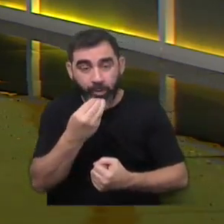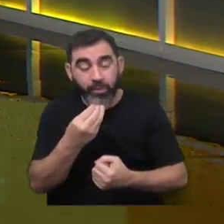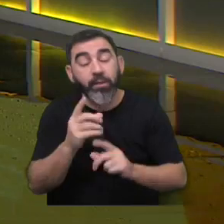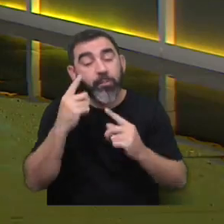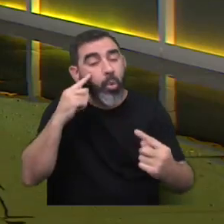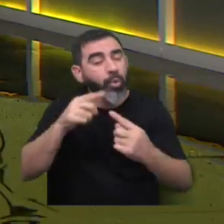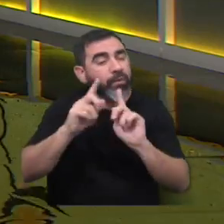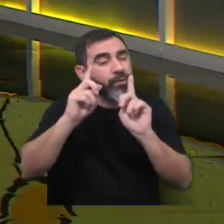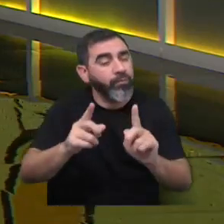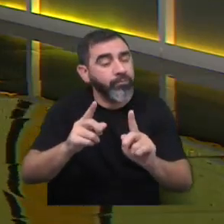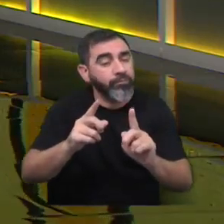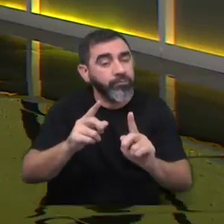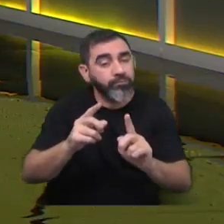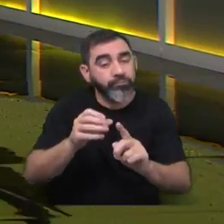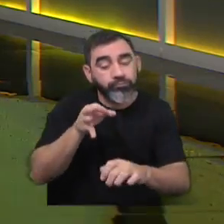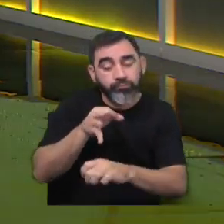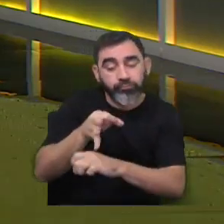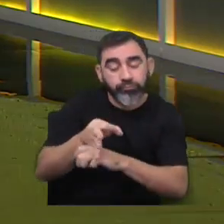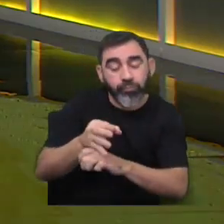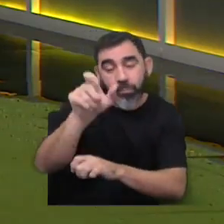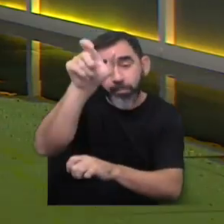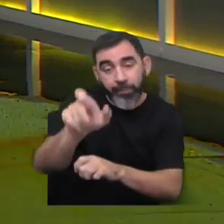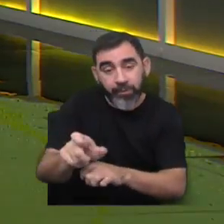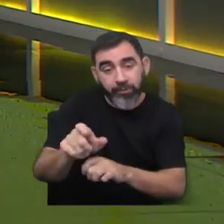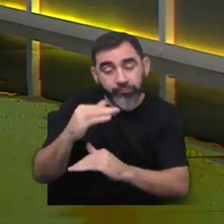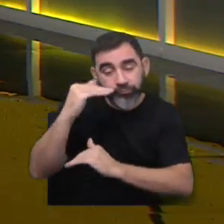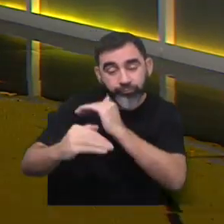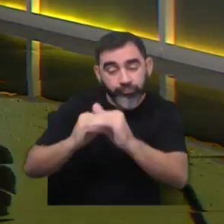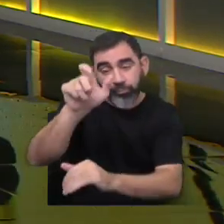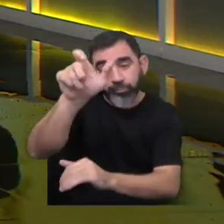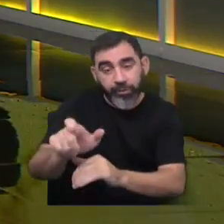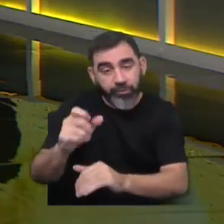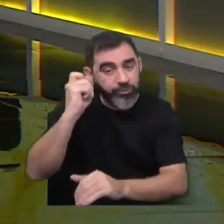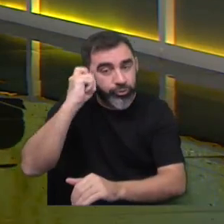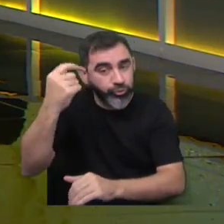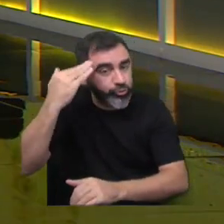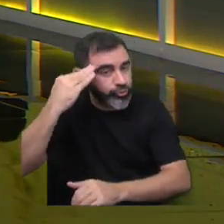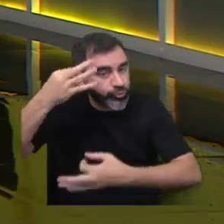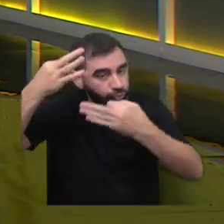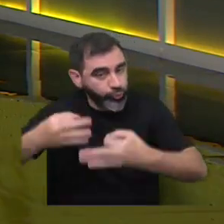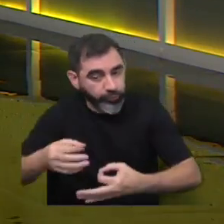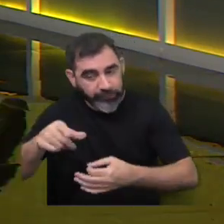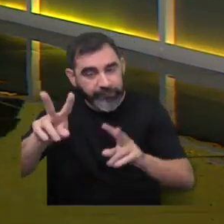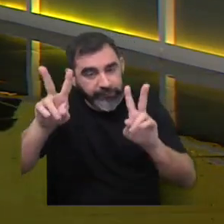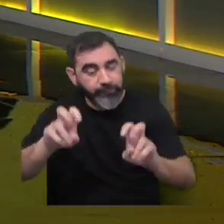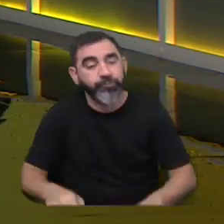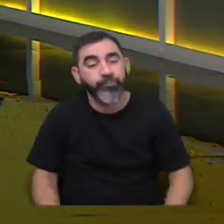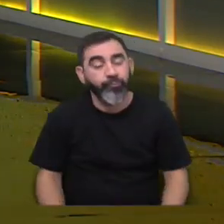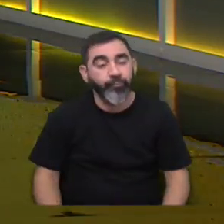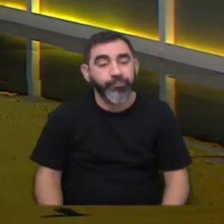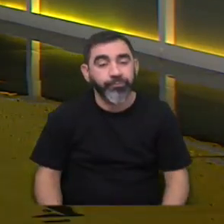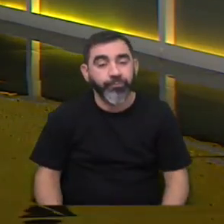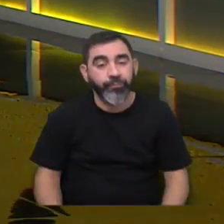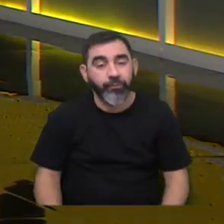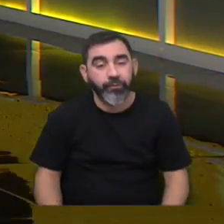fuerte en la formación de recursos humanos, en el desarrollo de personas capacitadas en esta encrucijada, en esta esquina